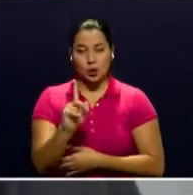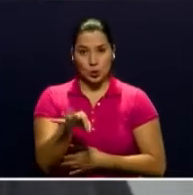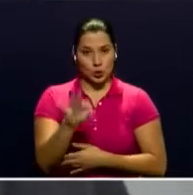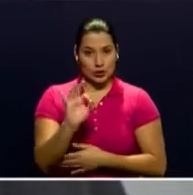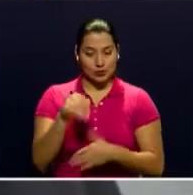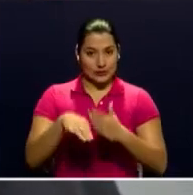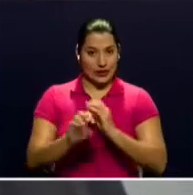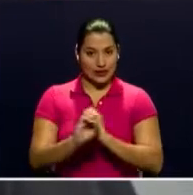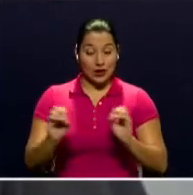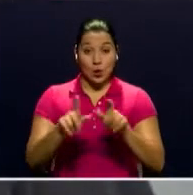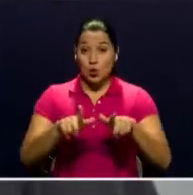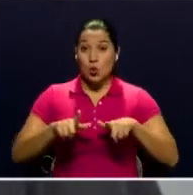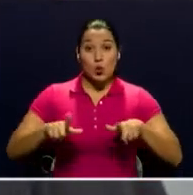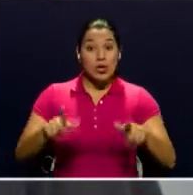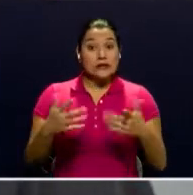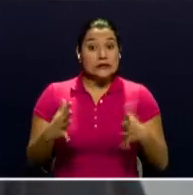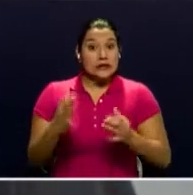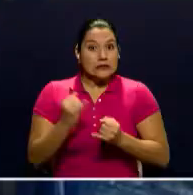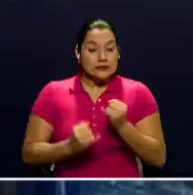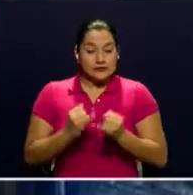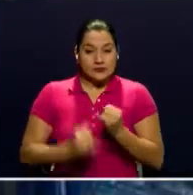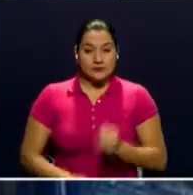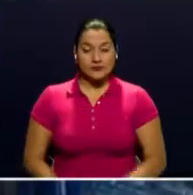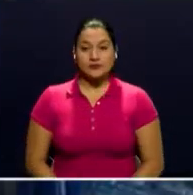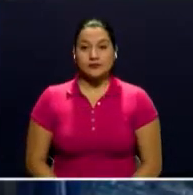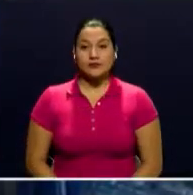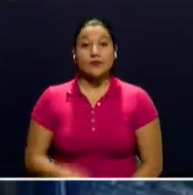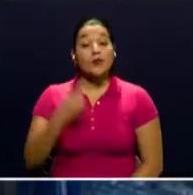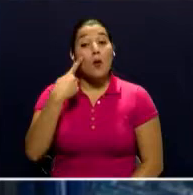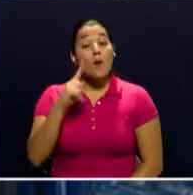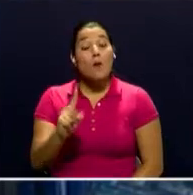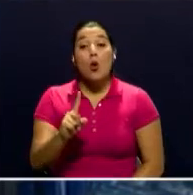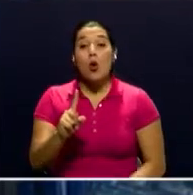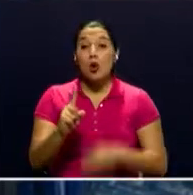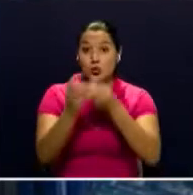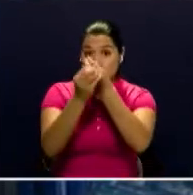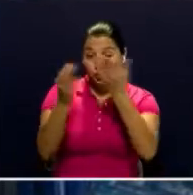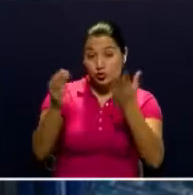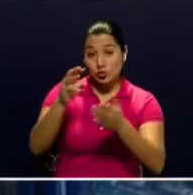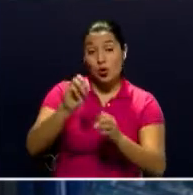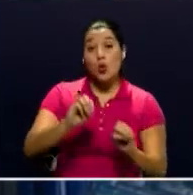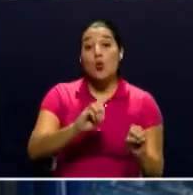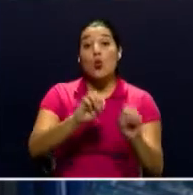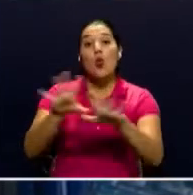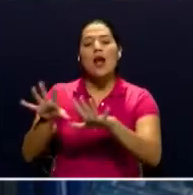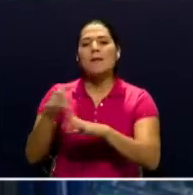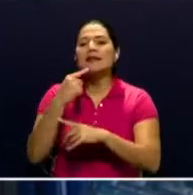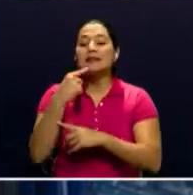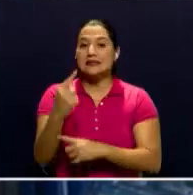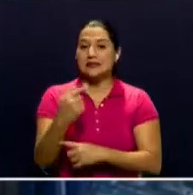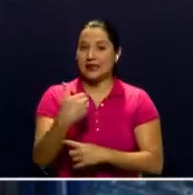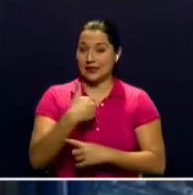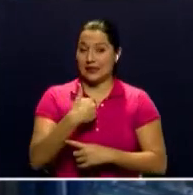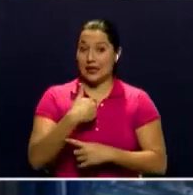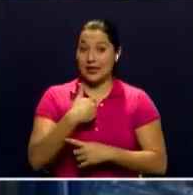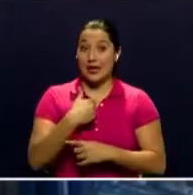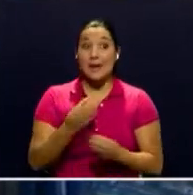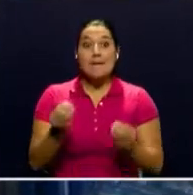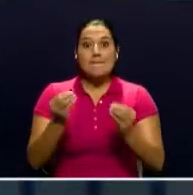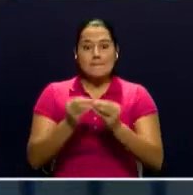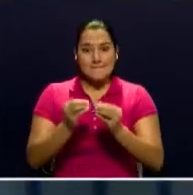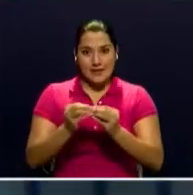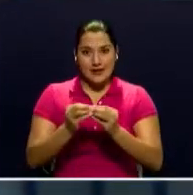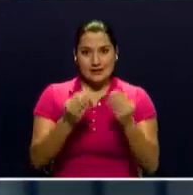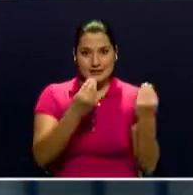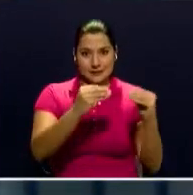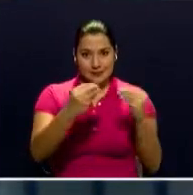conseguimos. Se escaseó definitivamente. Por medio de un comunicado, Walmart señaló que han tenido un aumento en la demanda en los